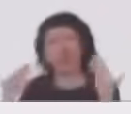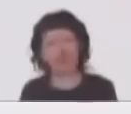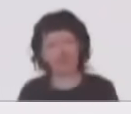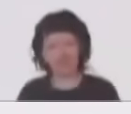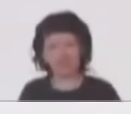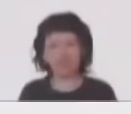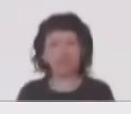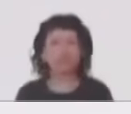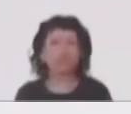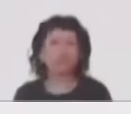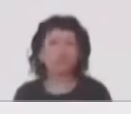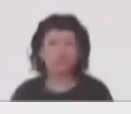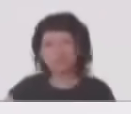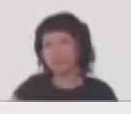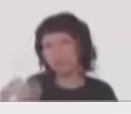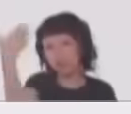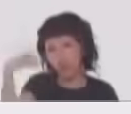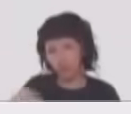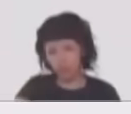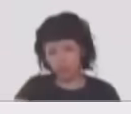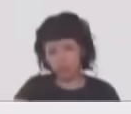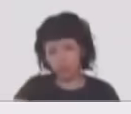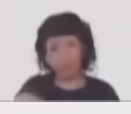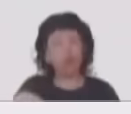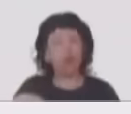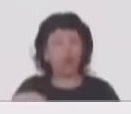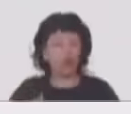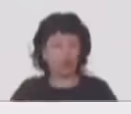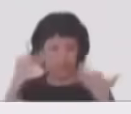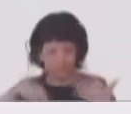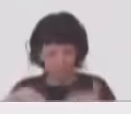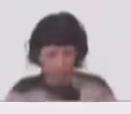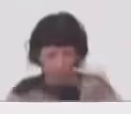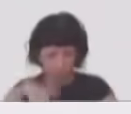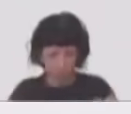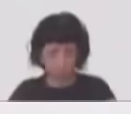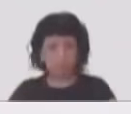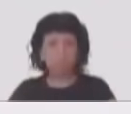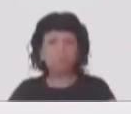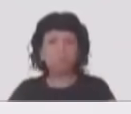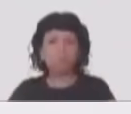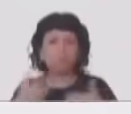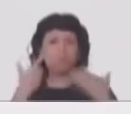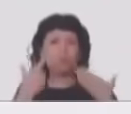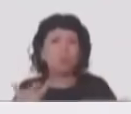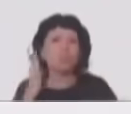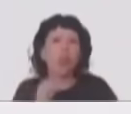Esta jornada de hoy ratifica una cosa frente a